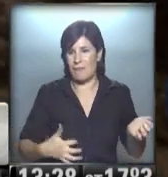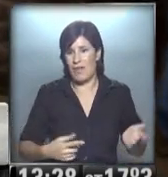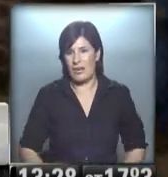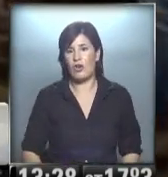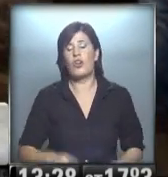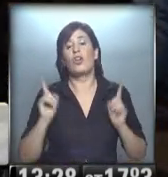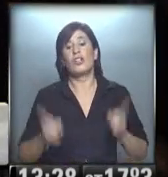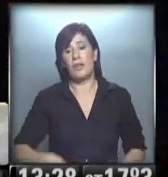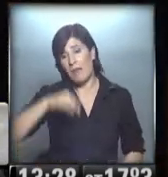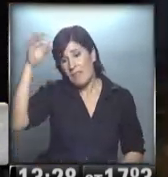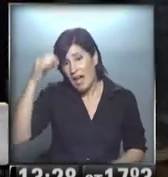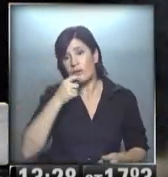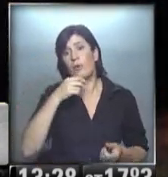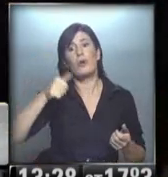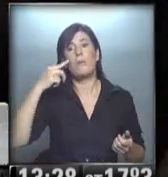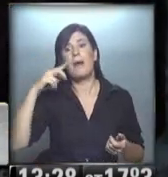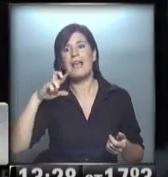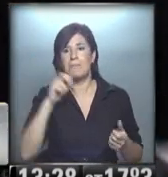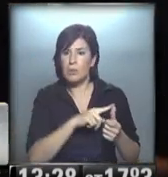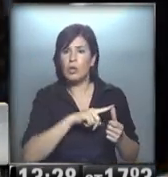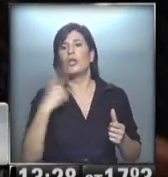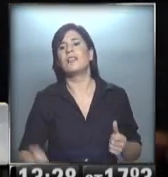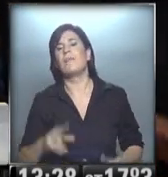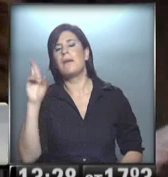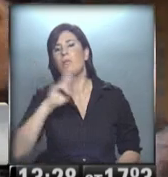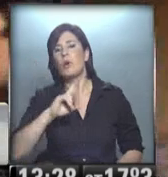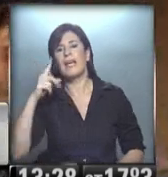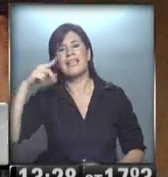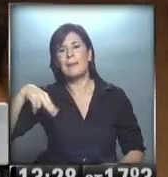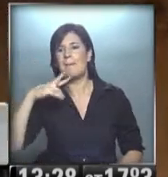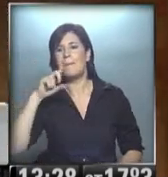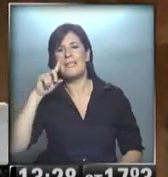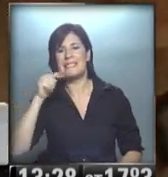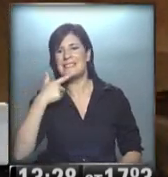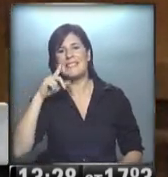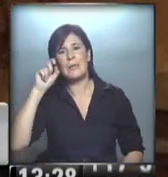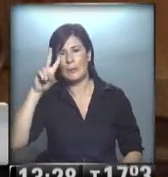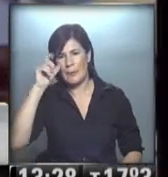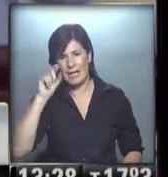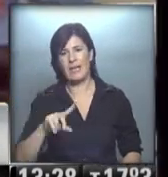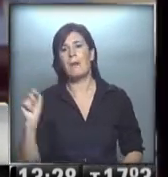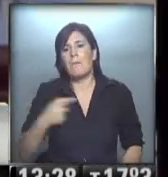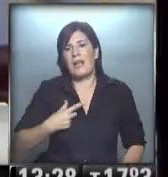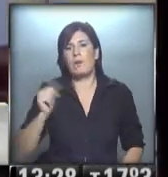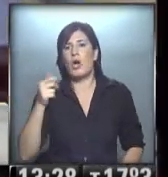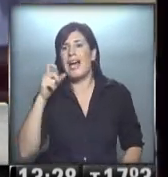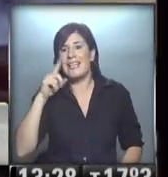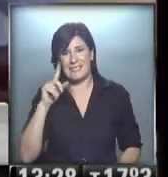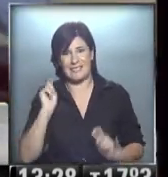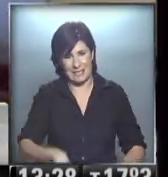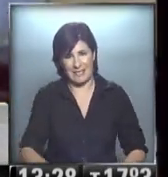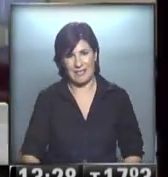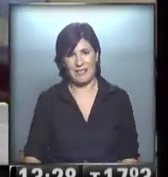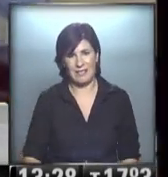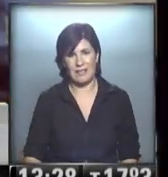vio brillar, pero también hay que hablar de La Mujer Invisible, que le valió un premio ACE, y con momentos bisagra, porque Cocinando con Elisa,